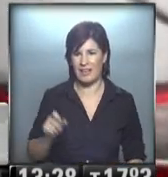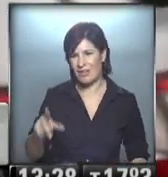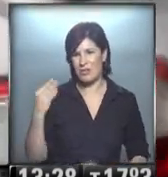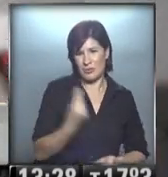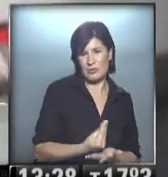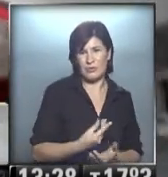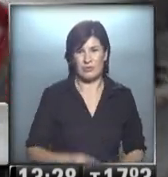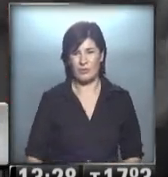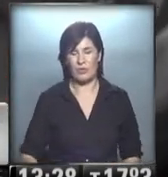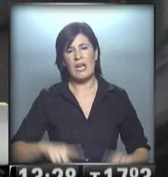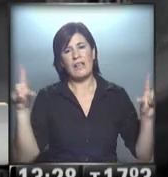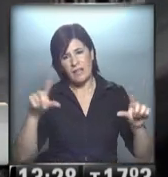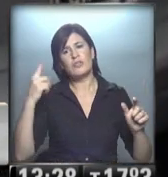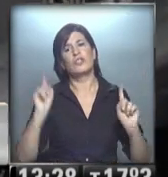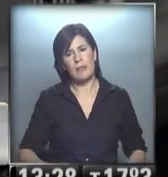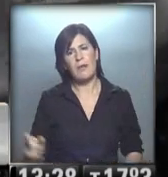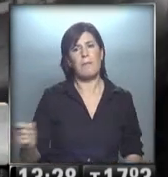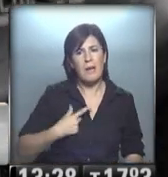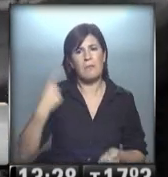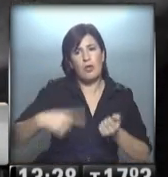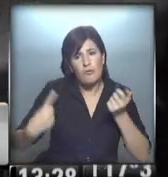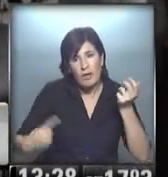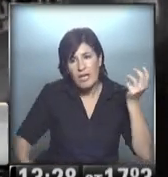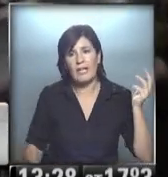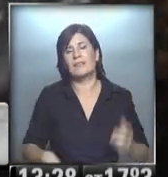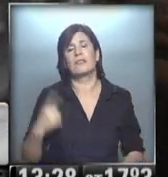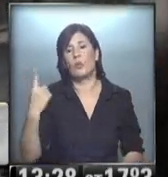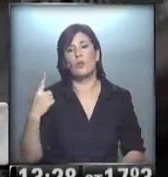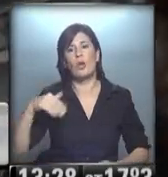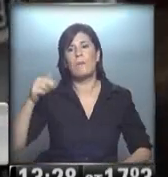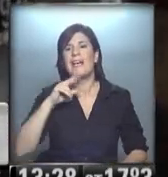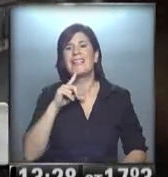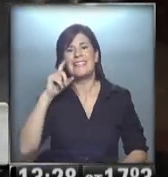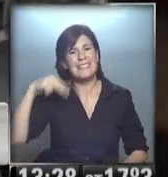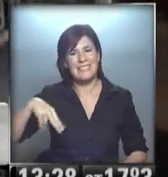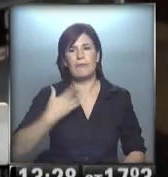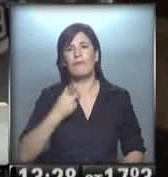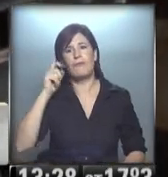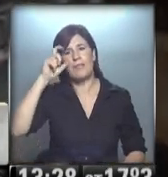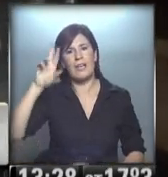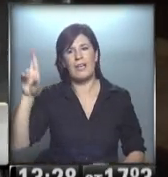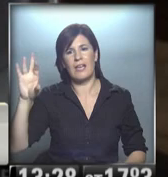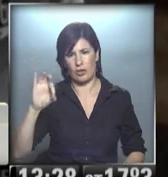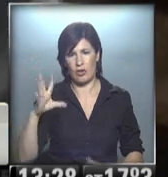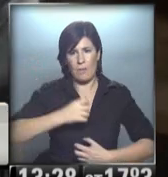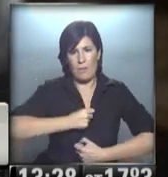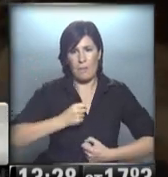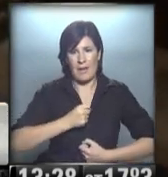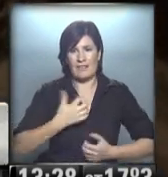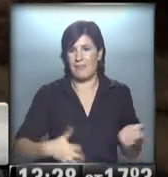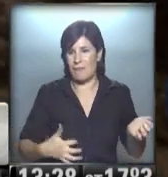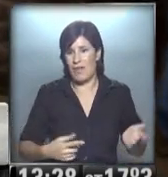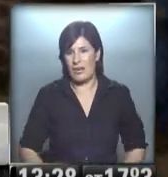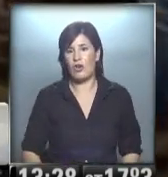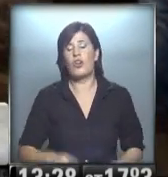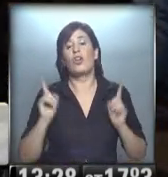valió distintas nominaciones y también ganarse un premio Martín Fierro. En teatro, palabras mayores, porque bueno, la tuvimos en el Maipo, por supuesto que la